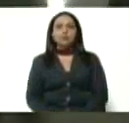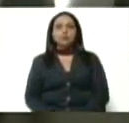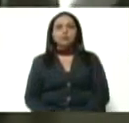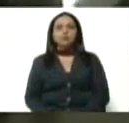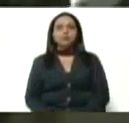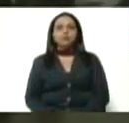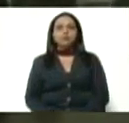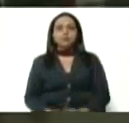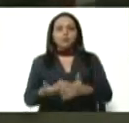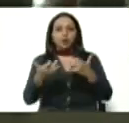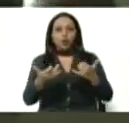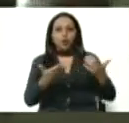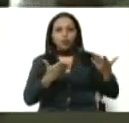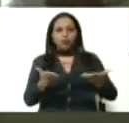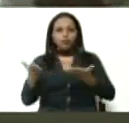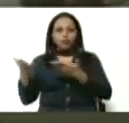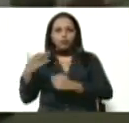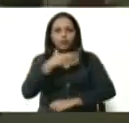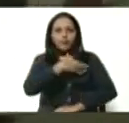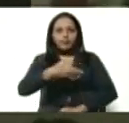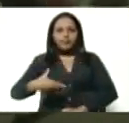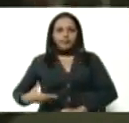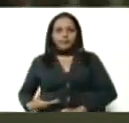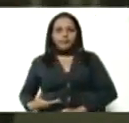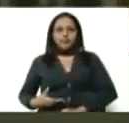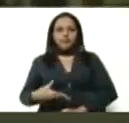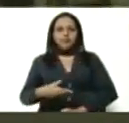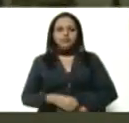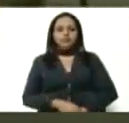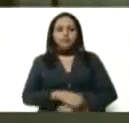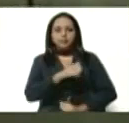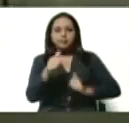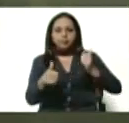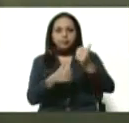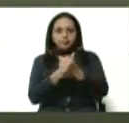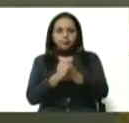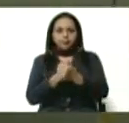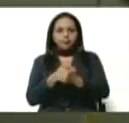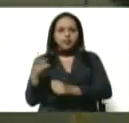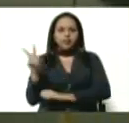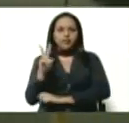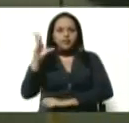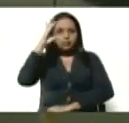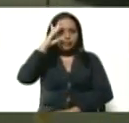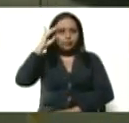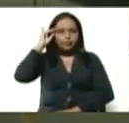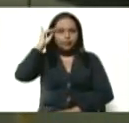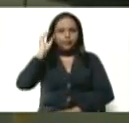Ciudadana Delcy Rodríguez Gómez, Vicepresidenta Ejecutiva de la República Bolivariana de Venezuela.